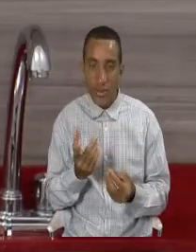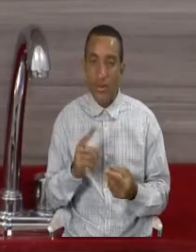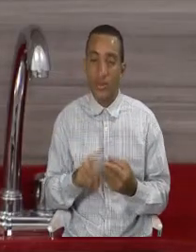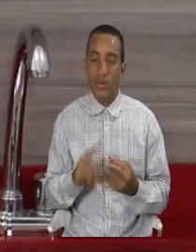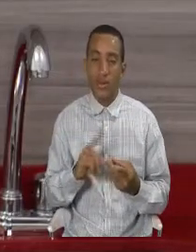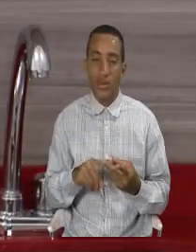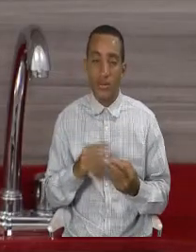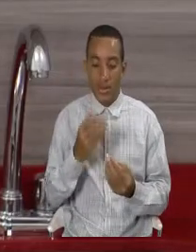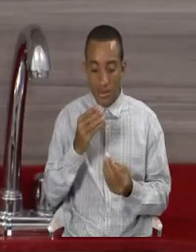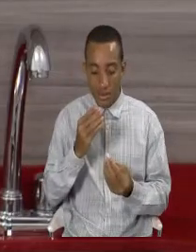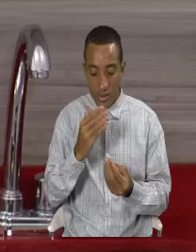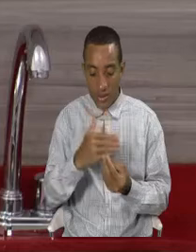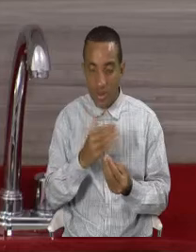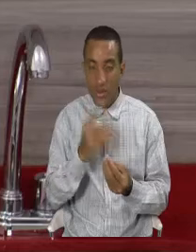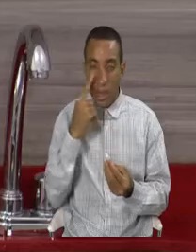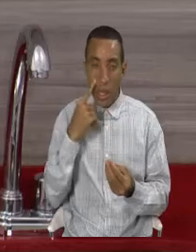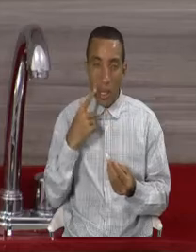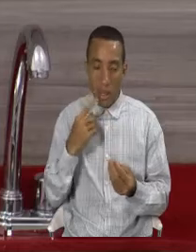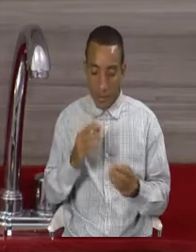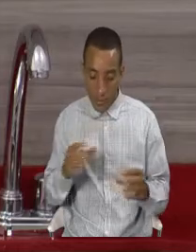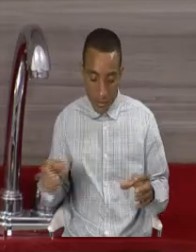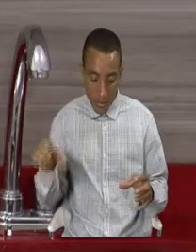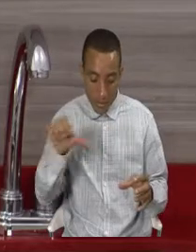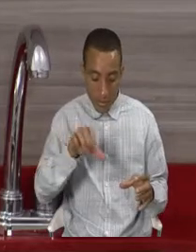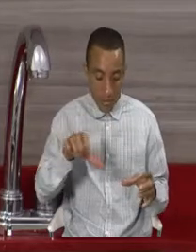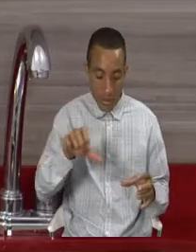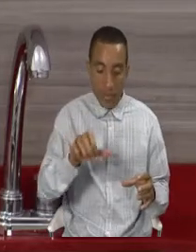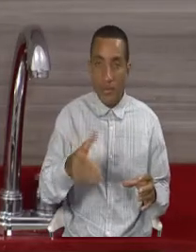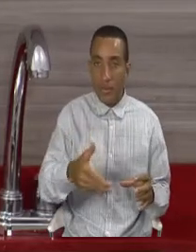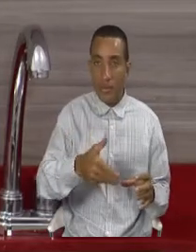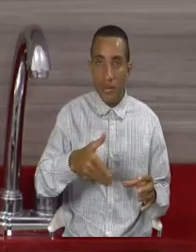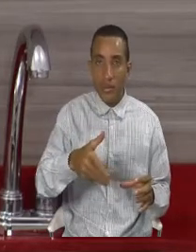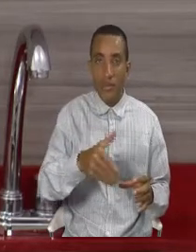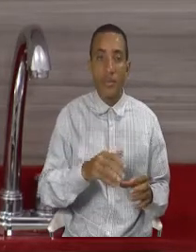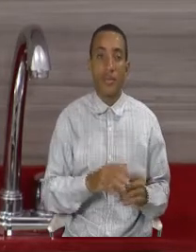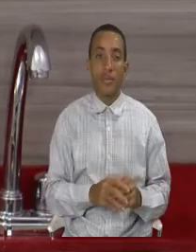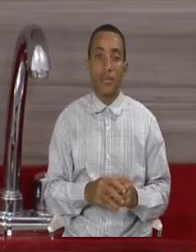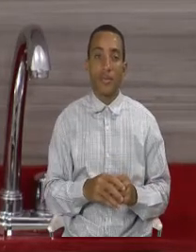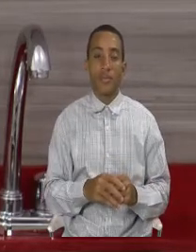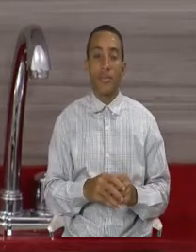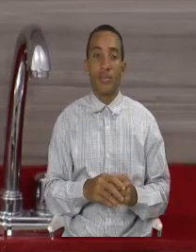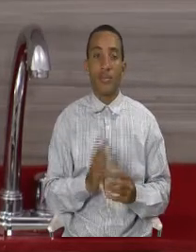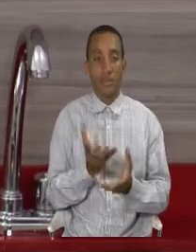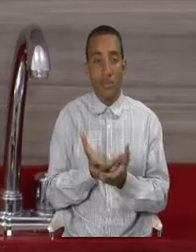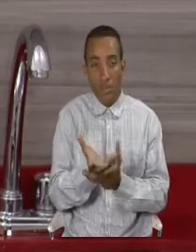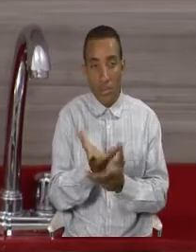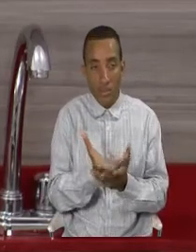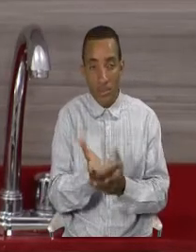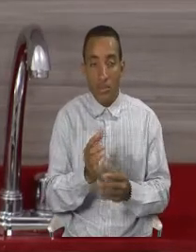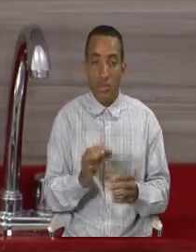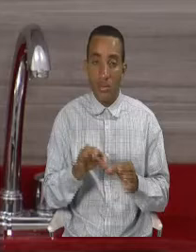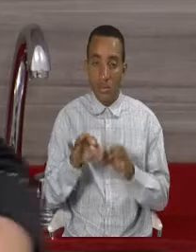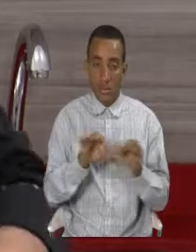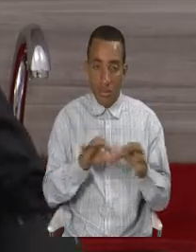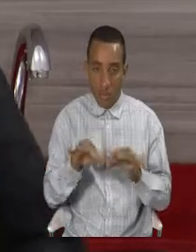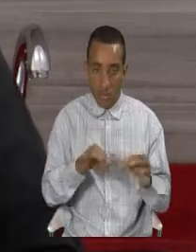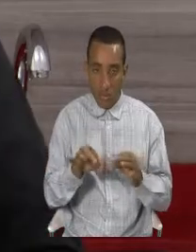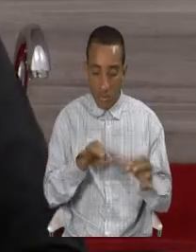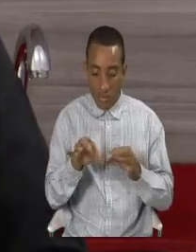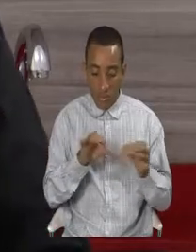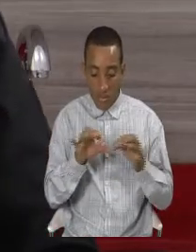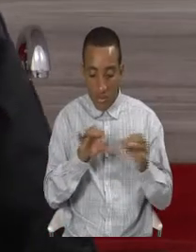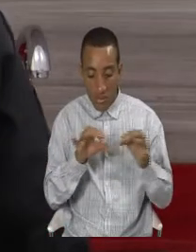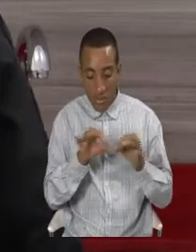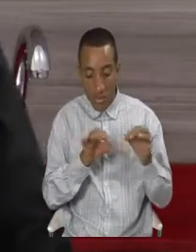como un tip de manejar la carne mechada en casa o en cualquier otro sitio y